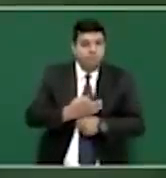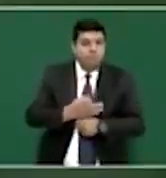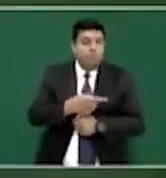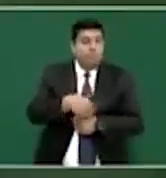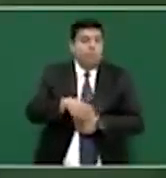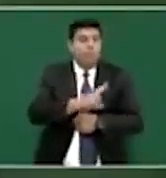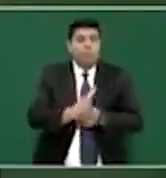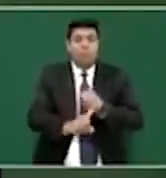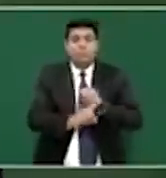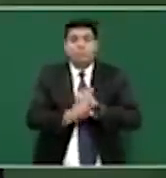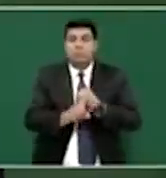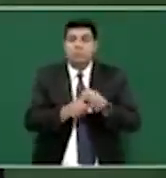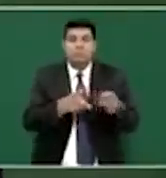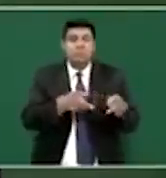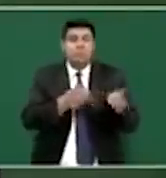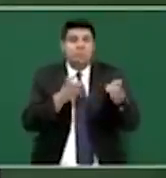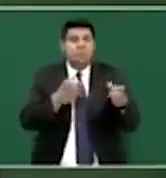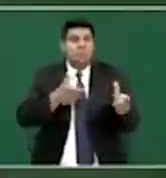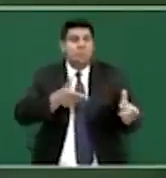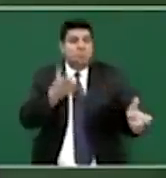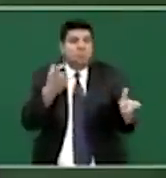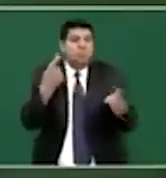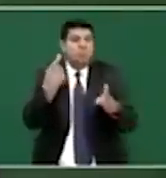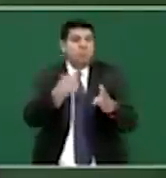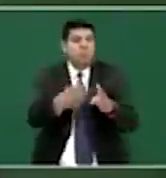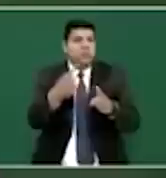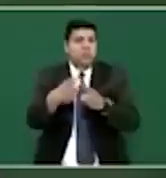la inseguridad pública.